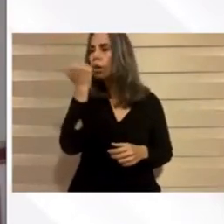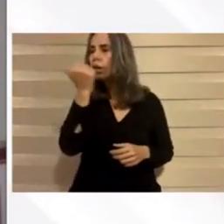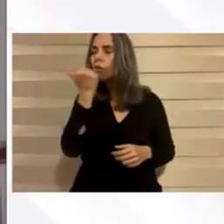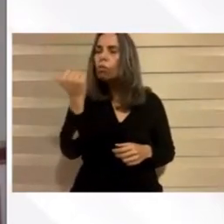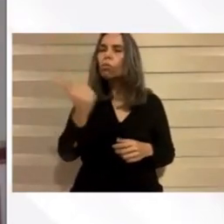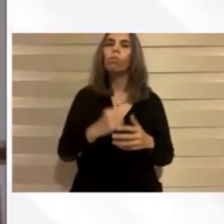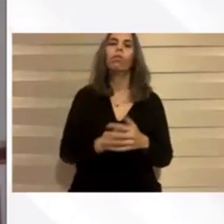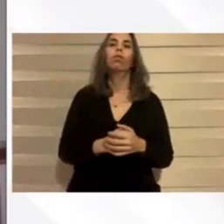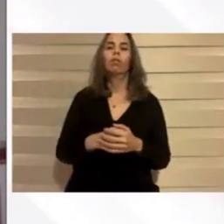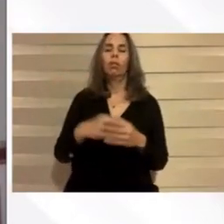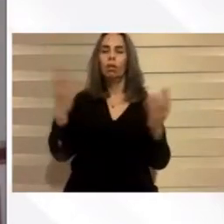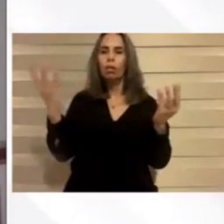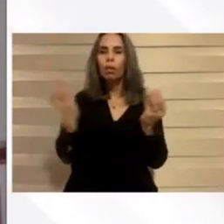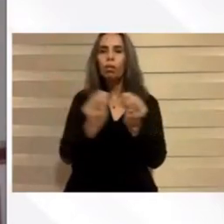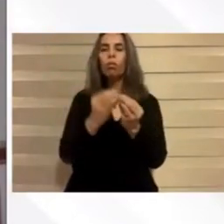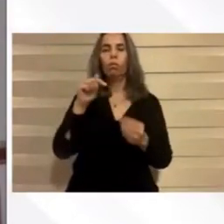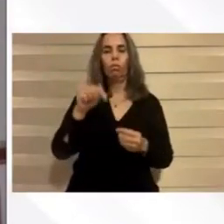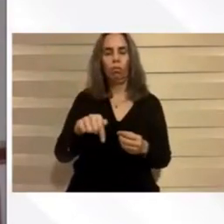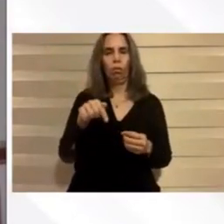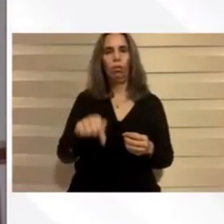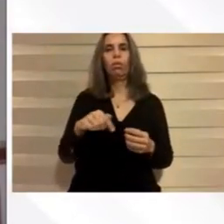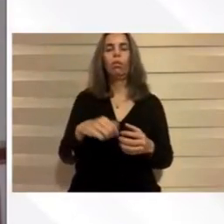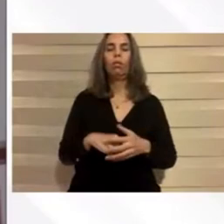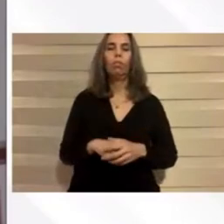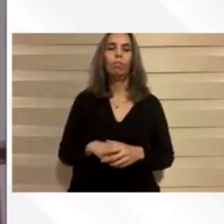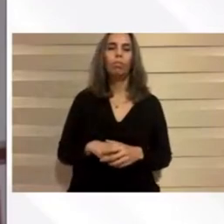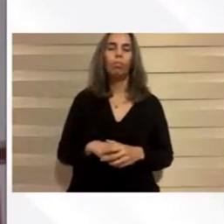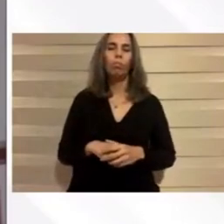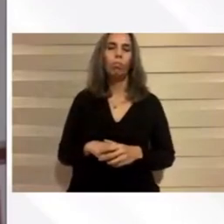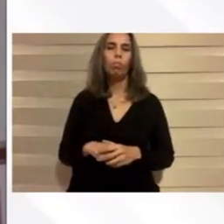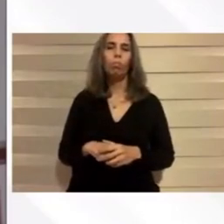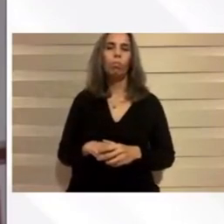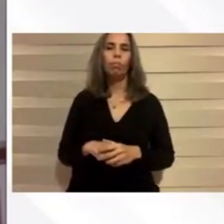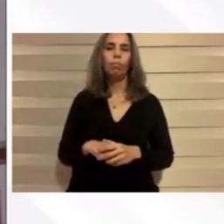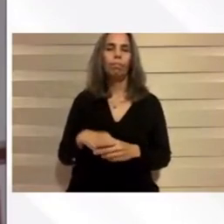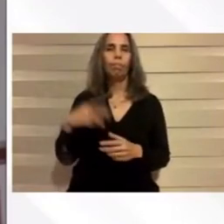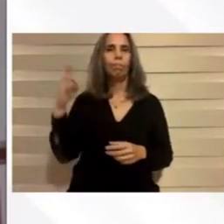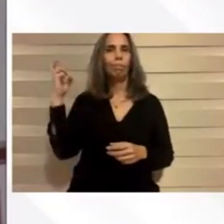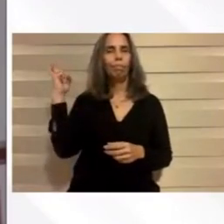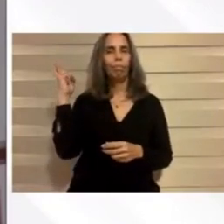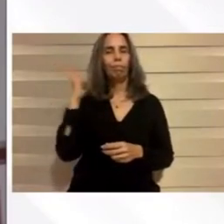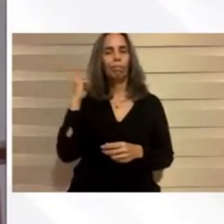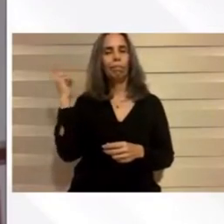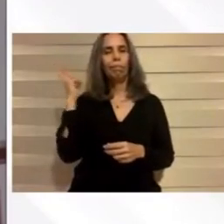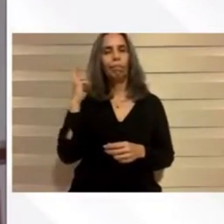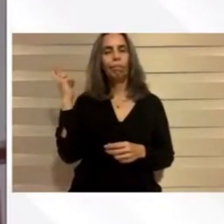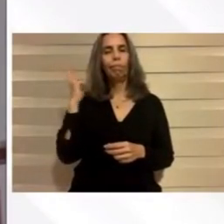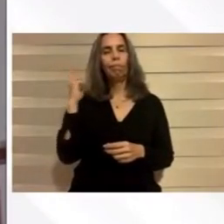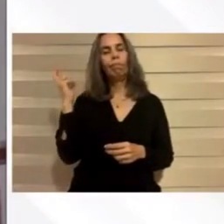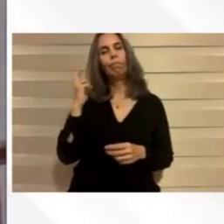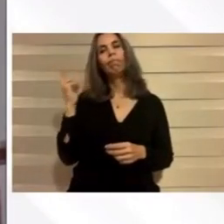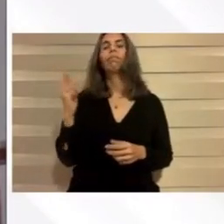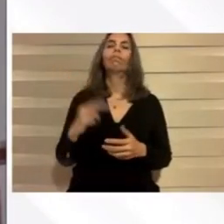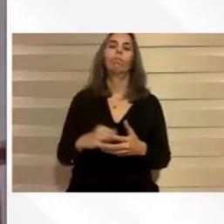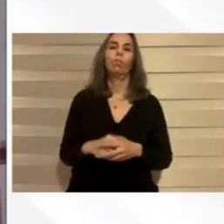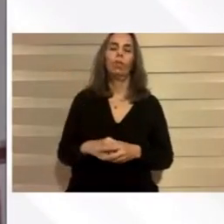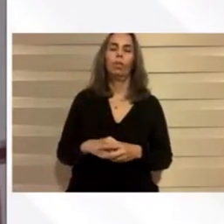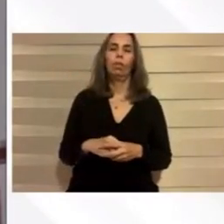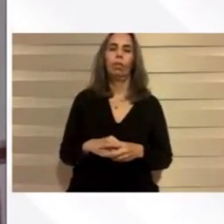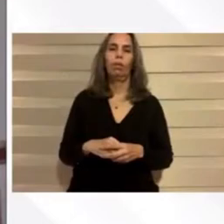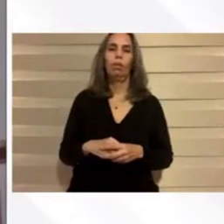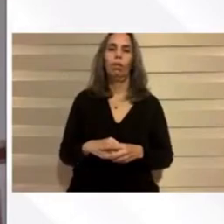juntaron el día de hoy. También de manera particular, bueno, pues nos encontramos además con